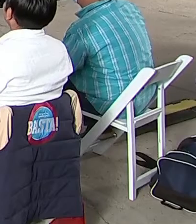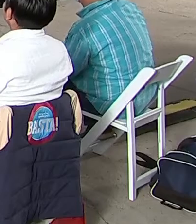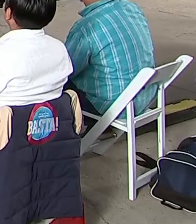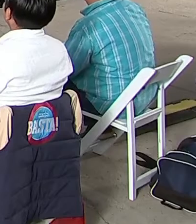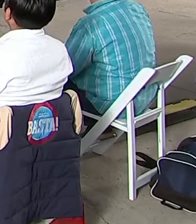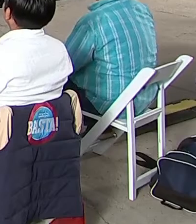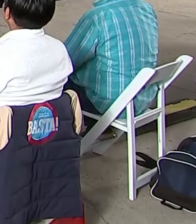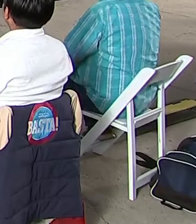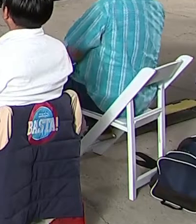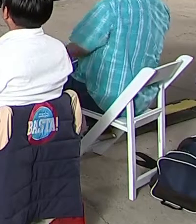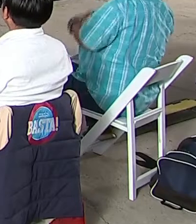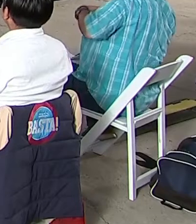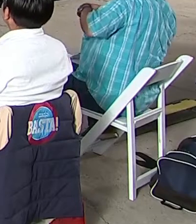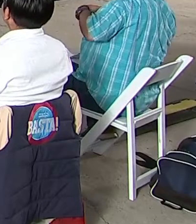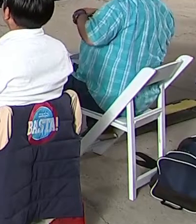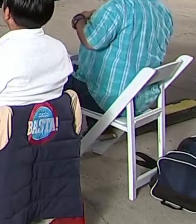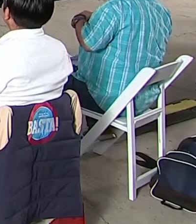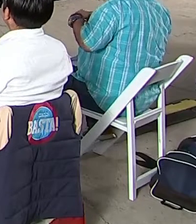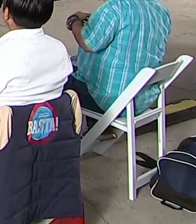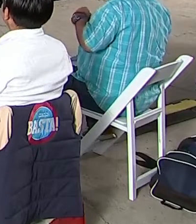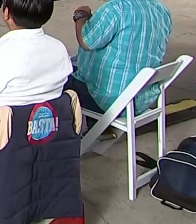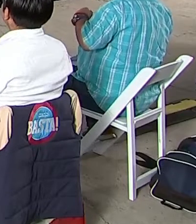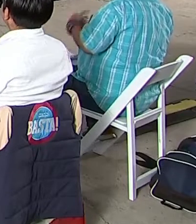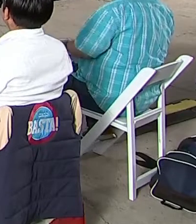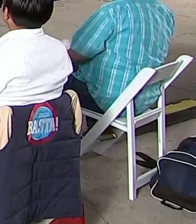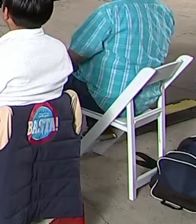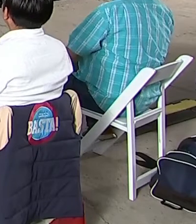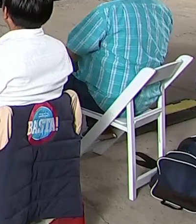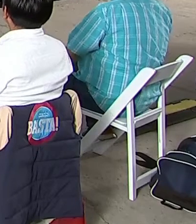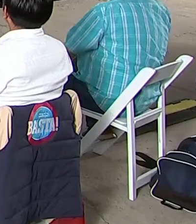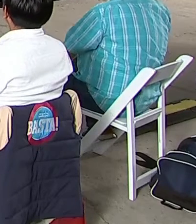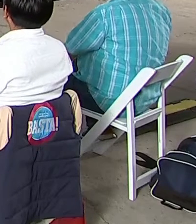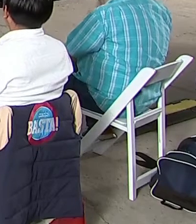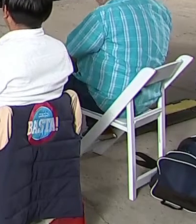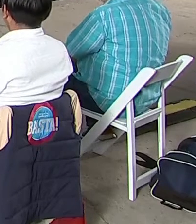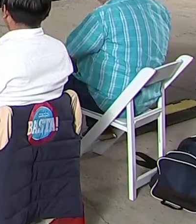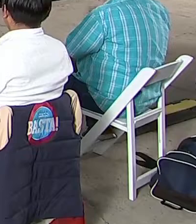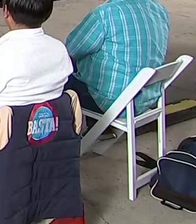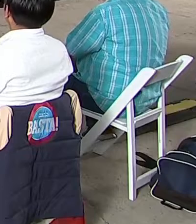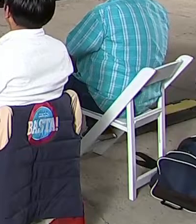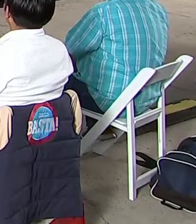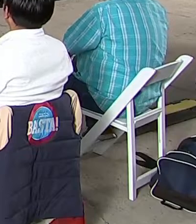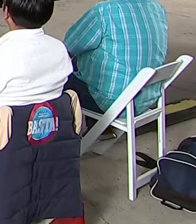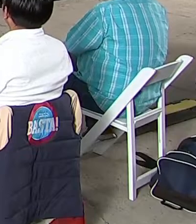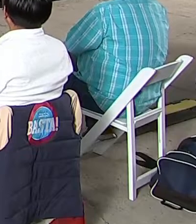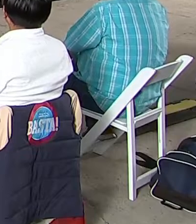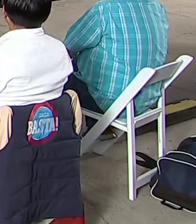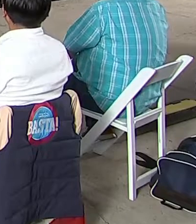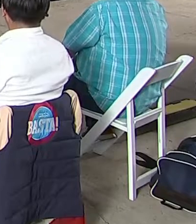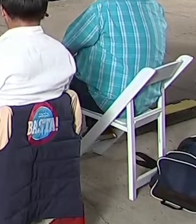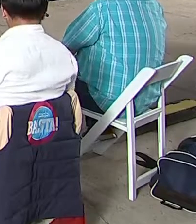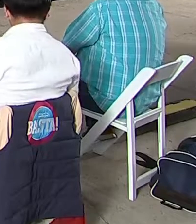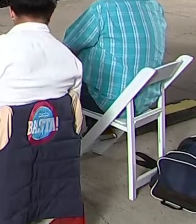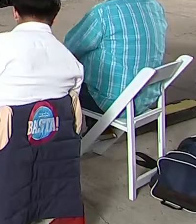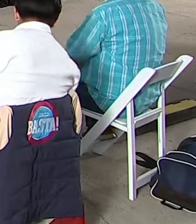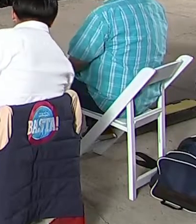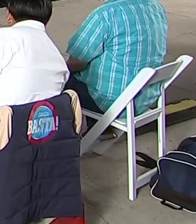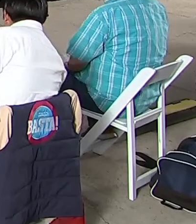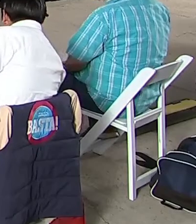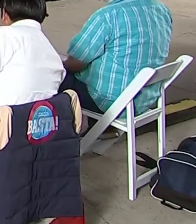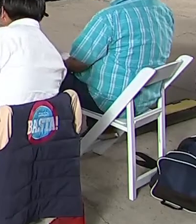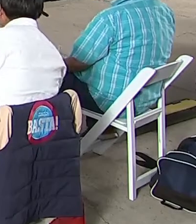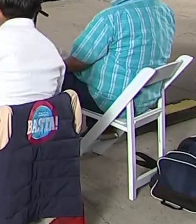Bueno, nos da mucho gusto estar en Tijuana, en Baja California, aquí donde